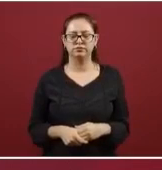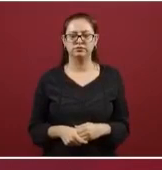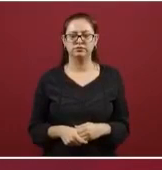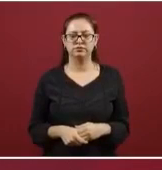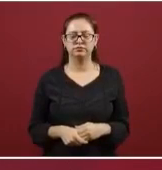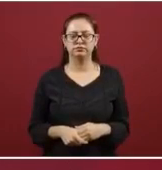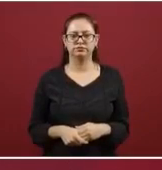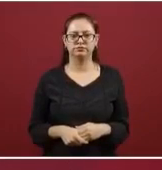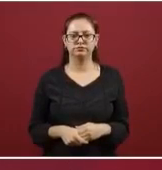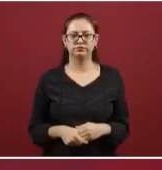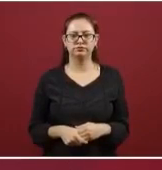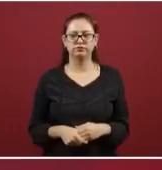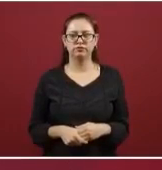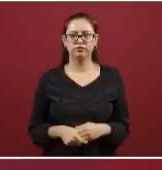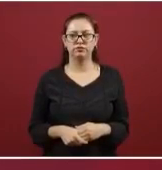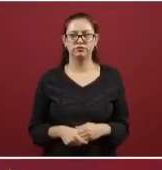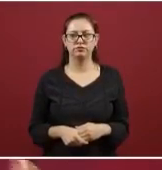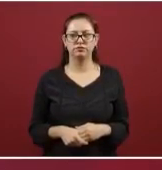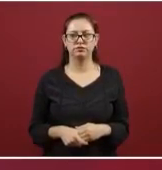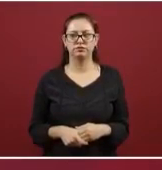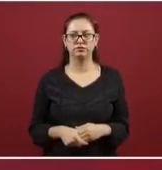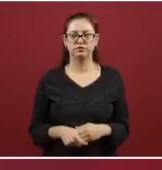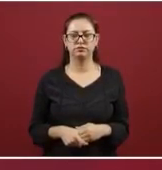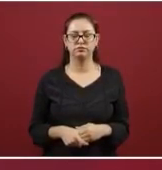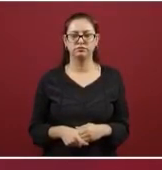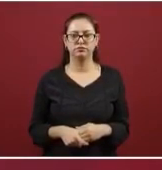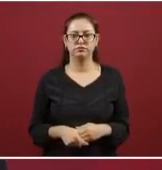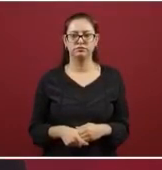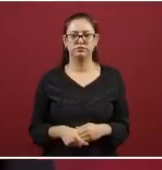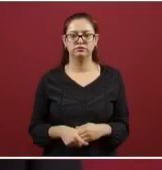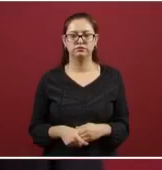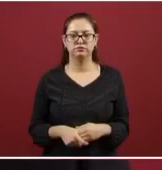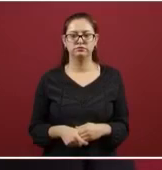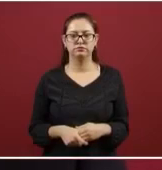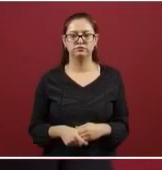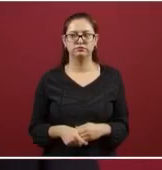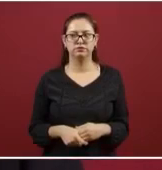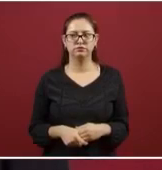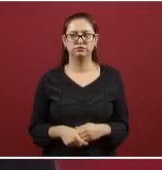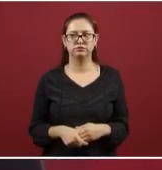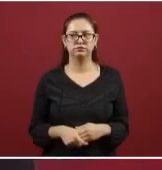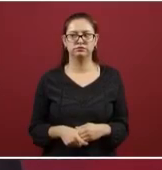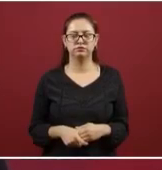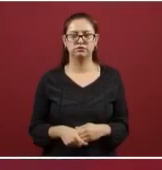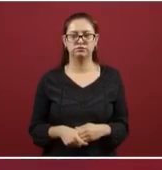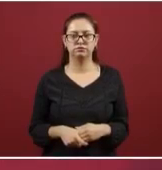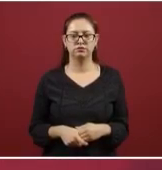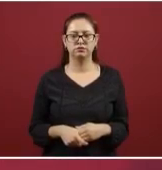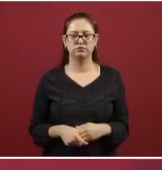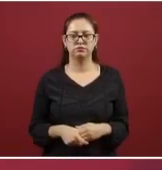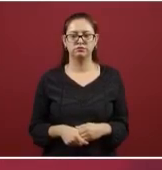Esto que se logró gracias a la participación de